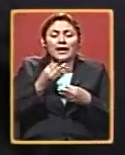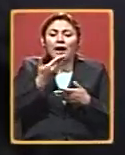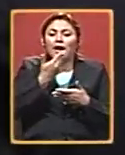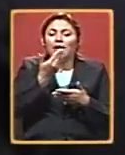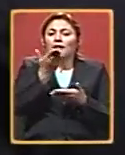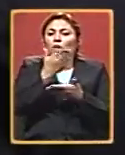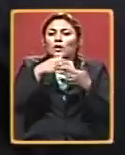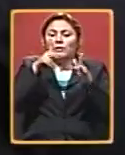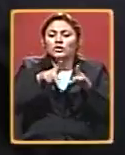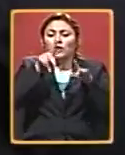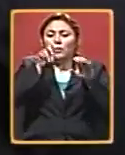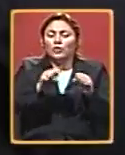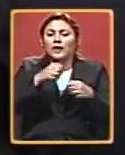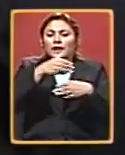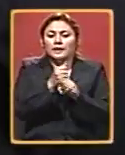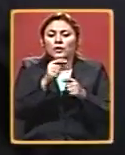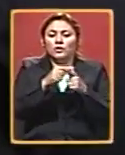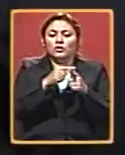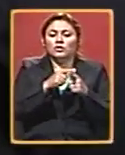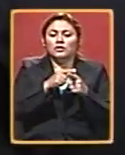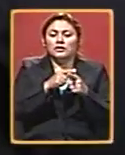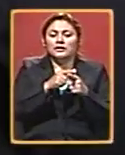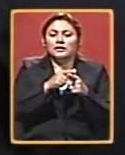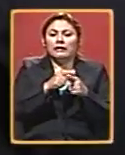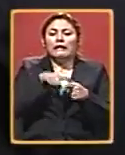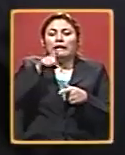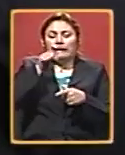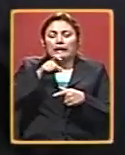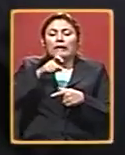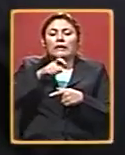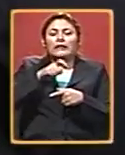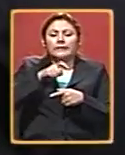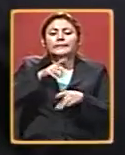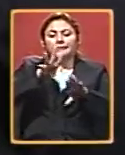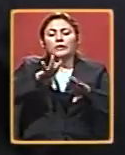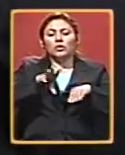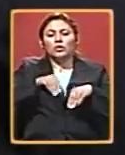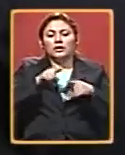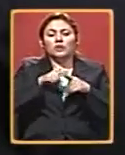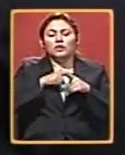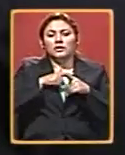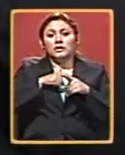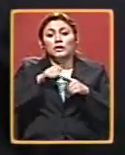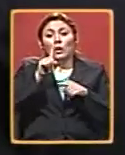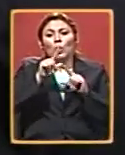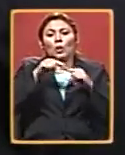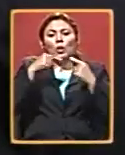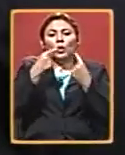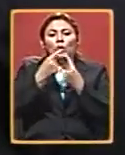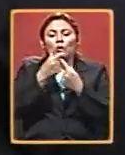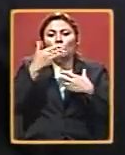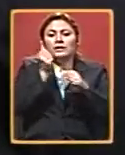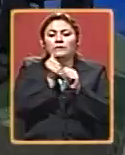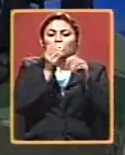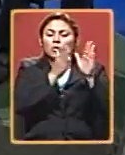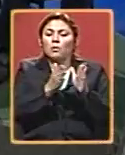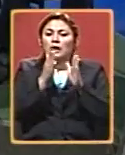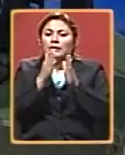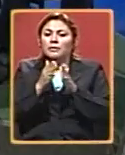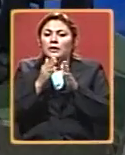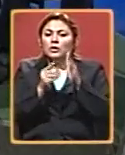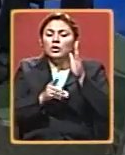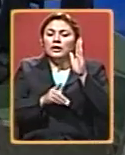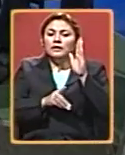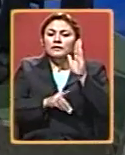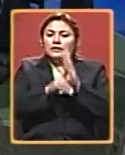hacerlo, ¿verdad? Y él, yo creo que lo tiene que reconocer. Y le salimos a un grupo, ¿verdad? Haciéndole un planteamiento de desarrollo de un